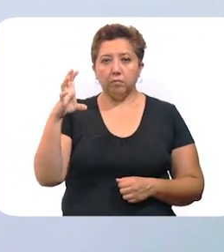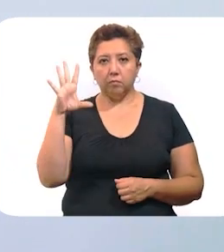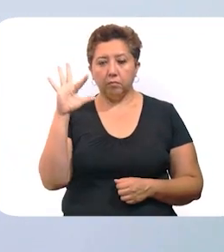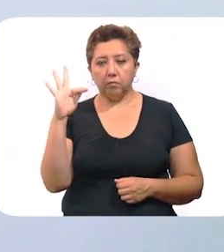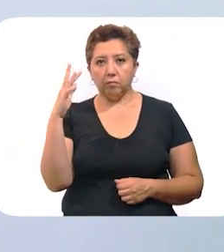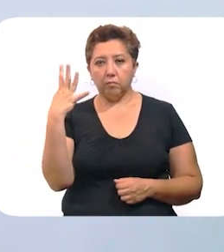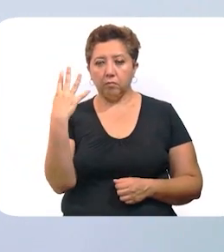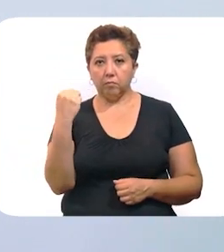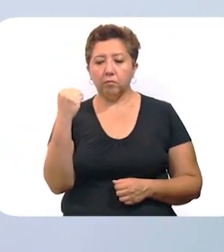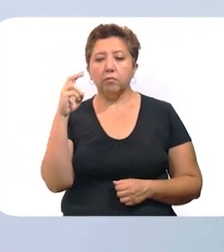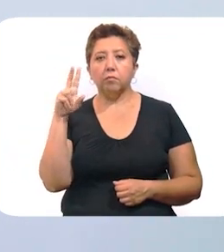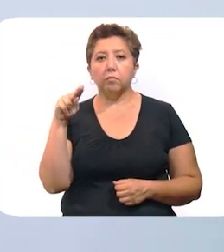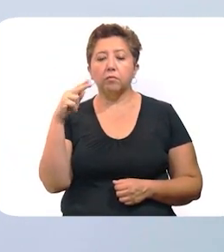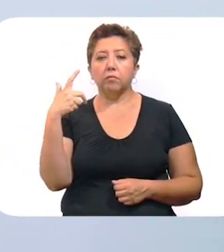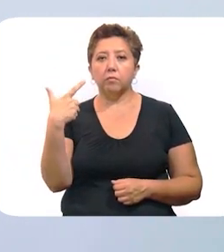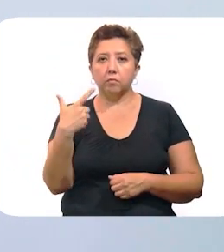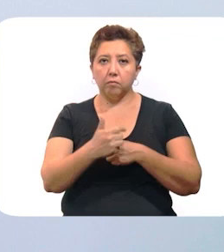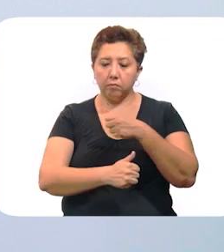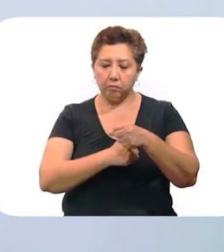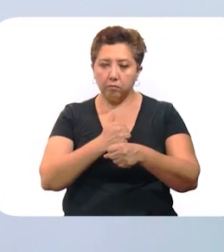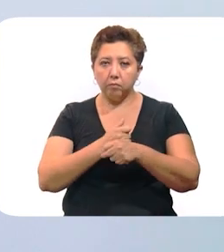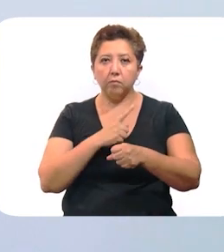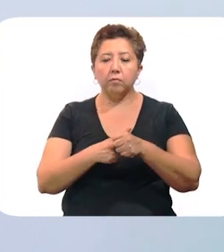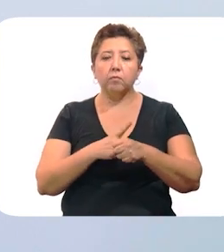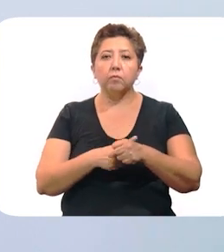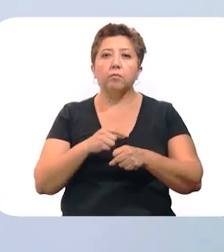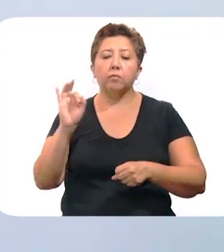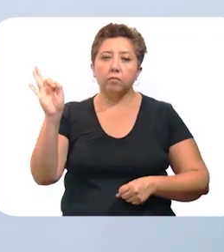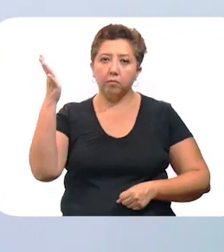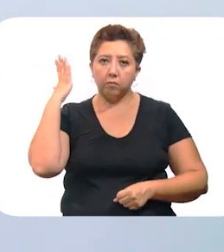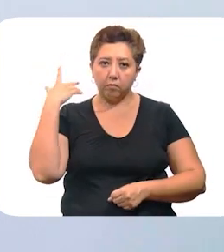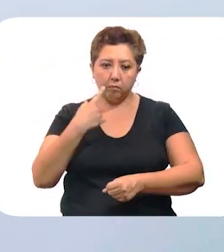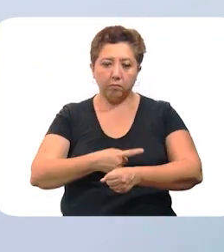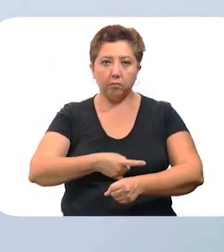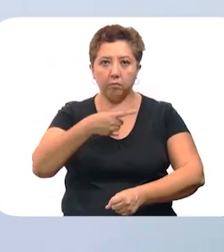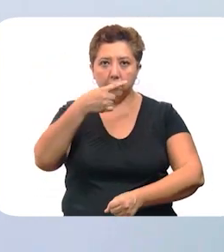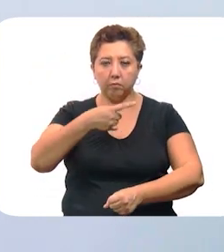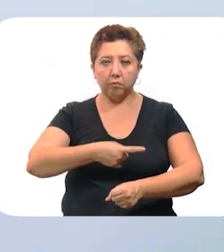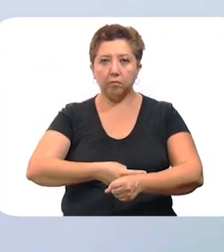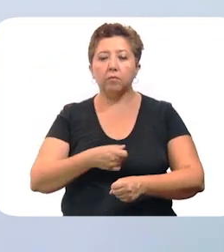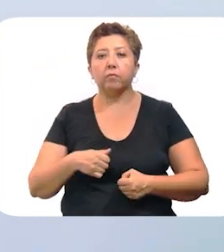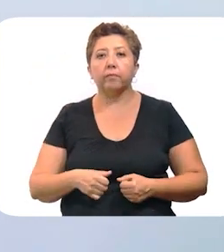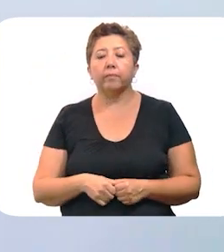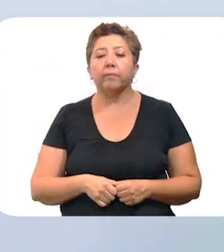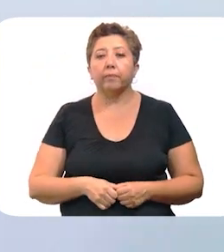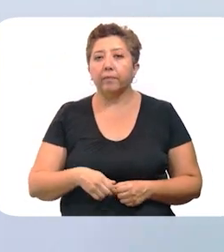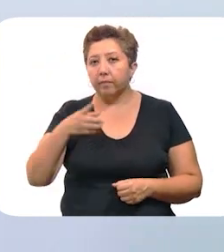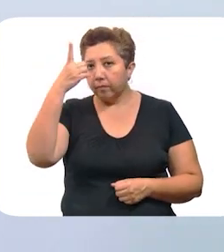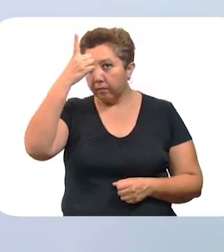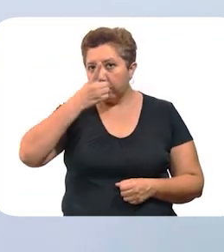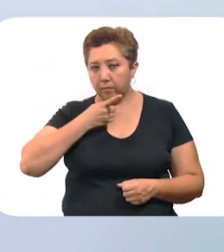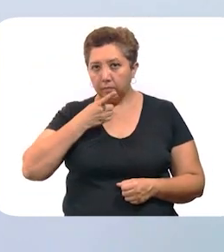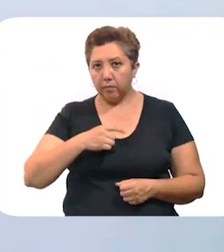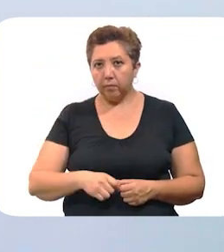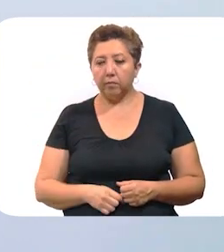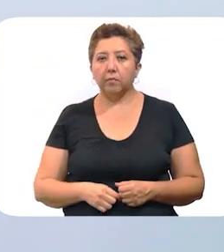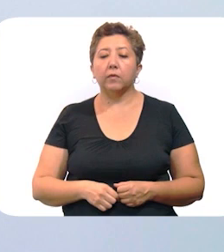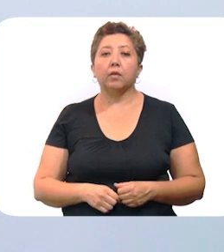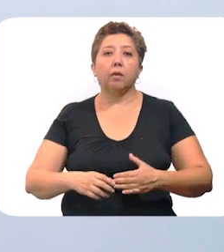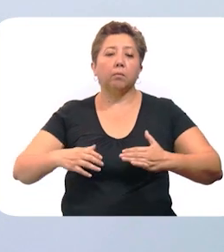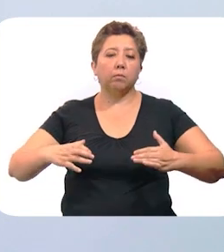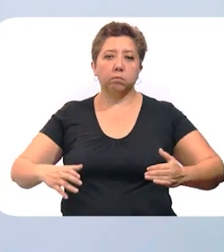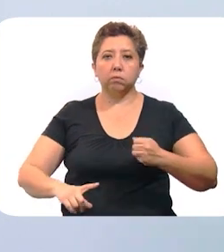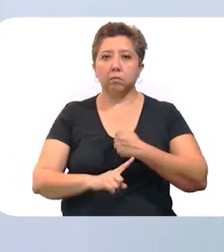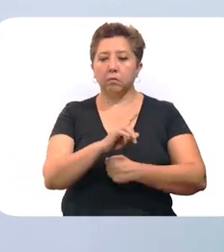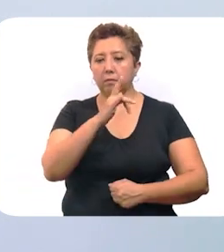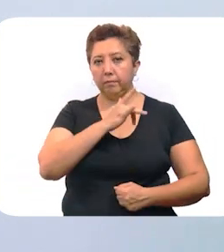49 a 87 años. Sus principales enfermedades fueron hipertensión arterial sistémica, diabetes mellitus, obesidad,